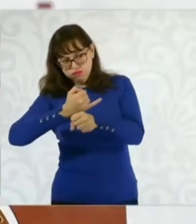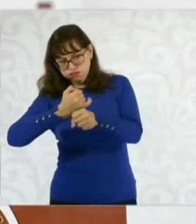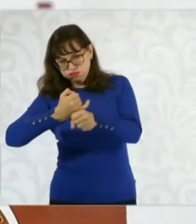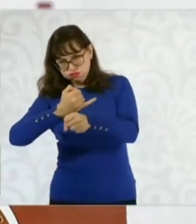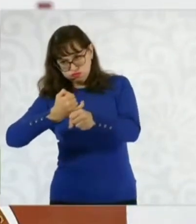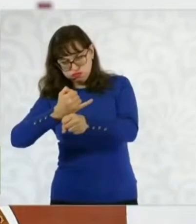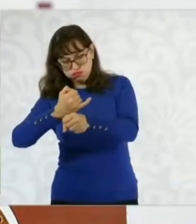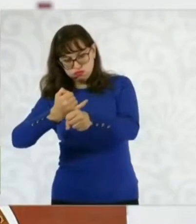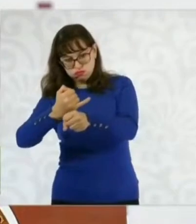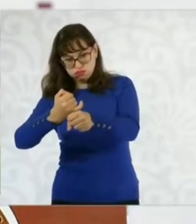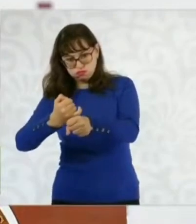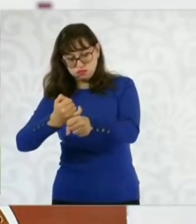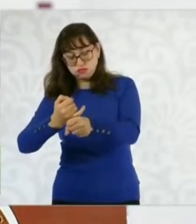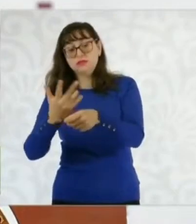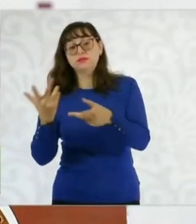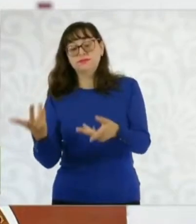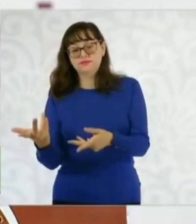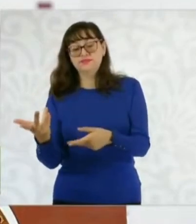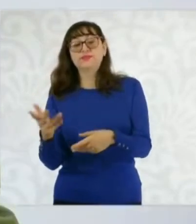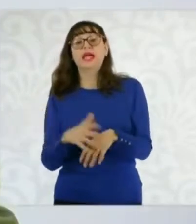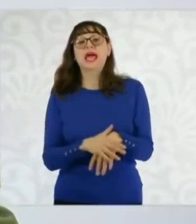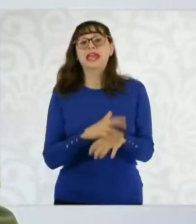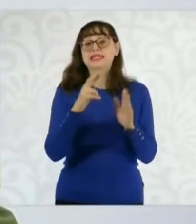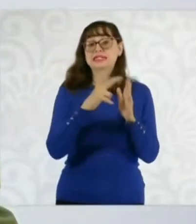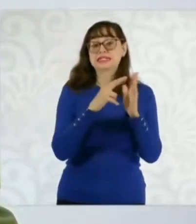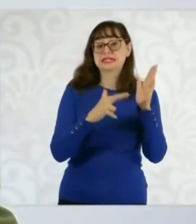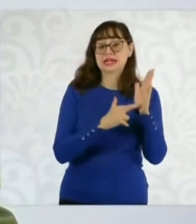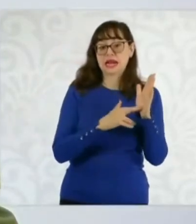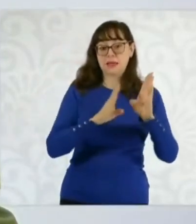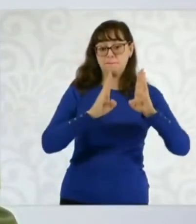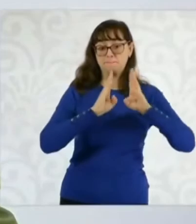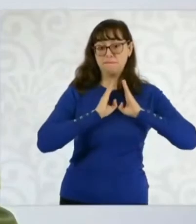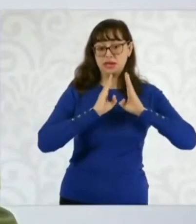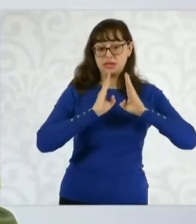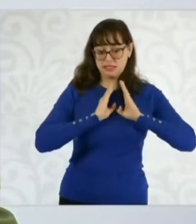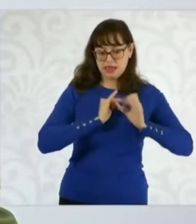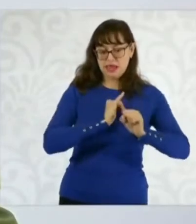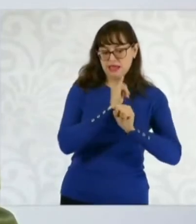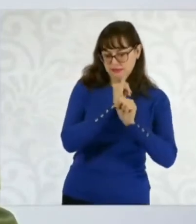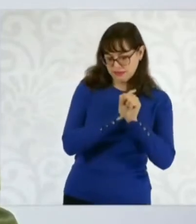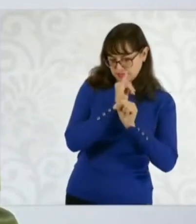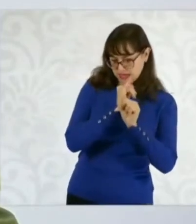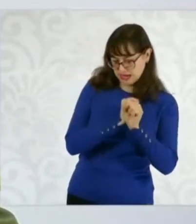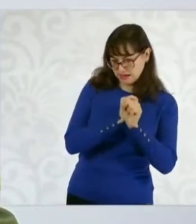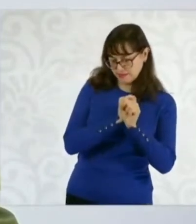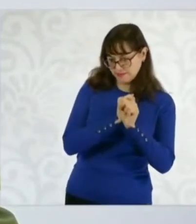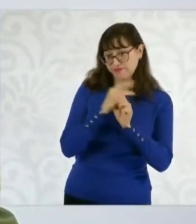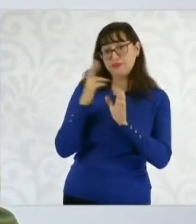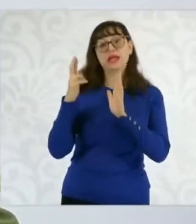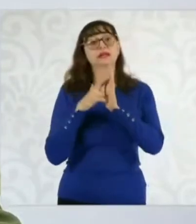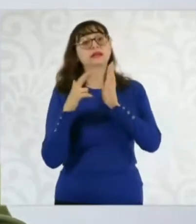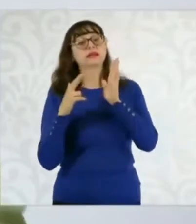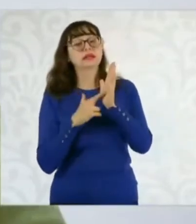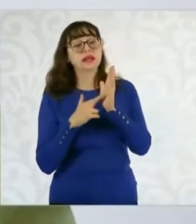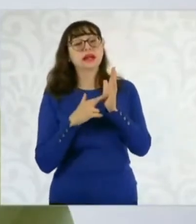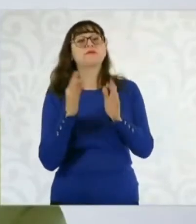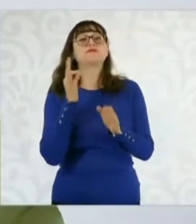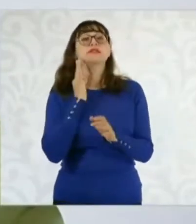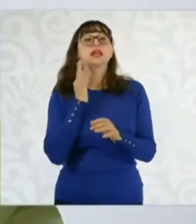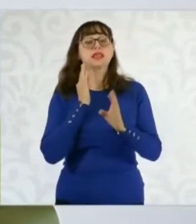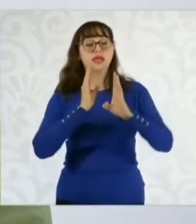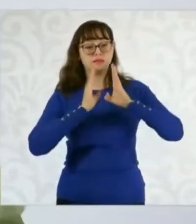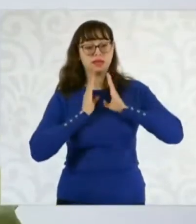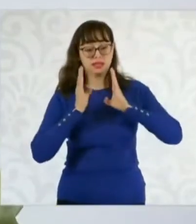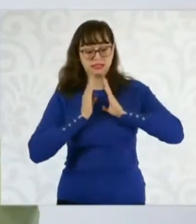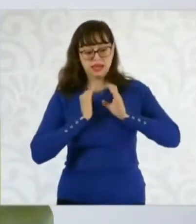los delitos del orden militar se investigan también por parte de la Fiscalía General de Justicia Militar.